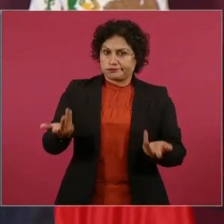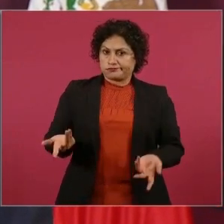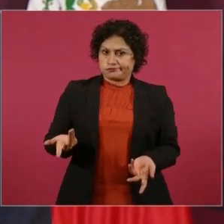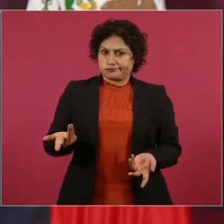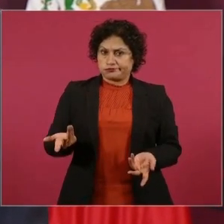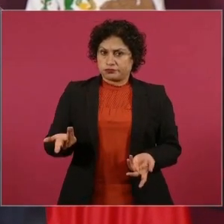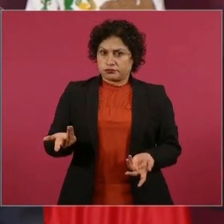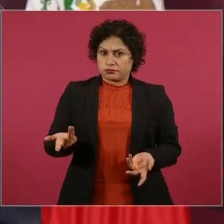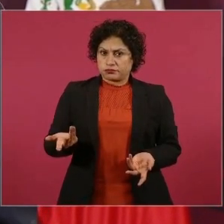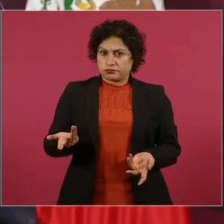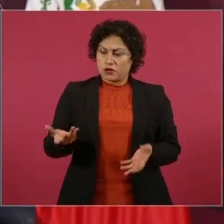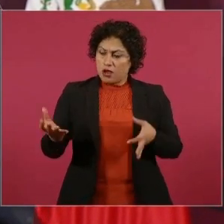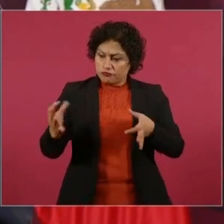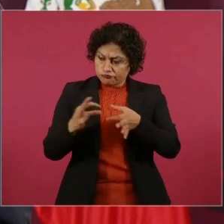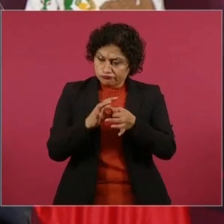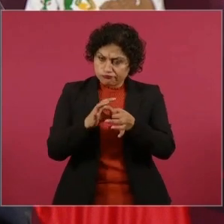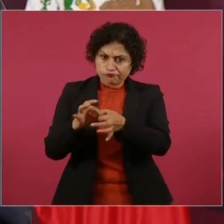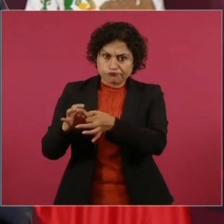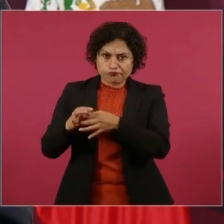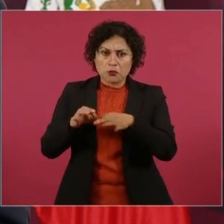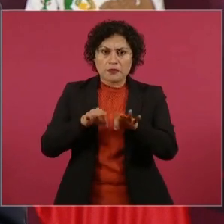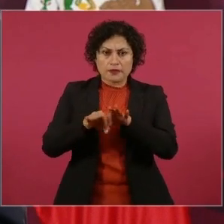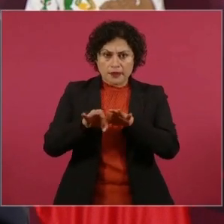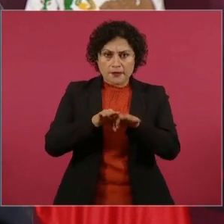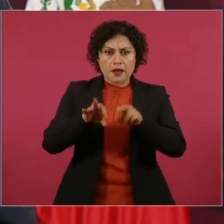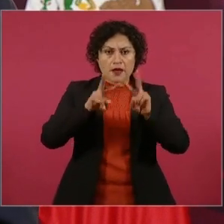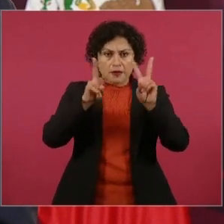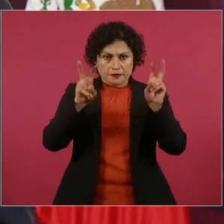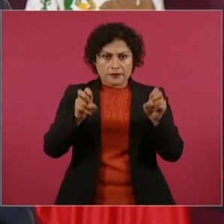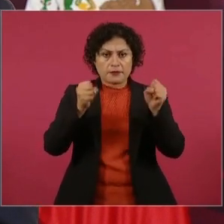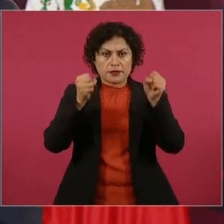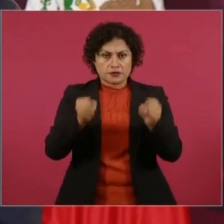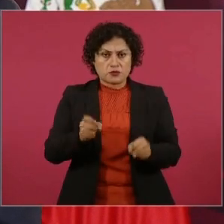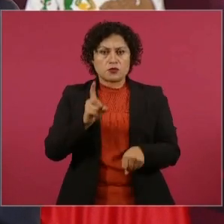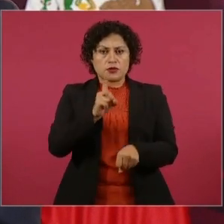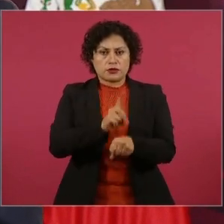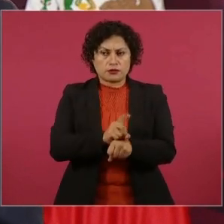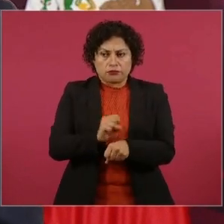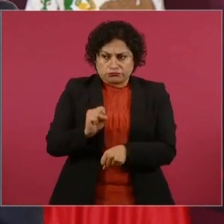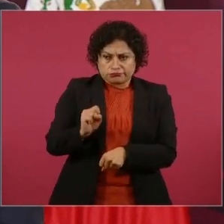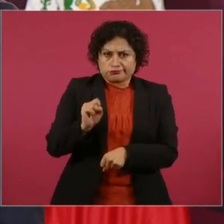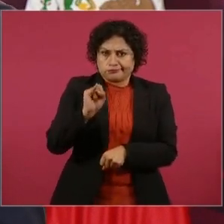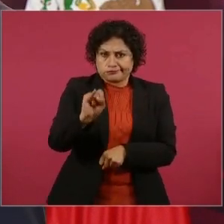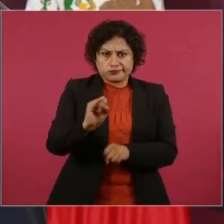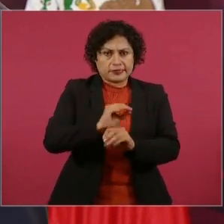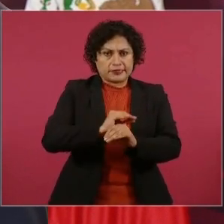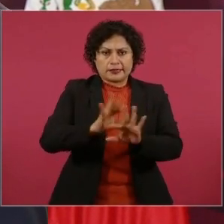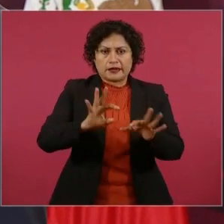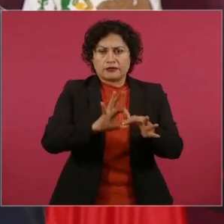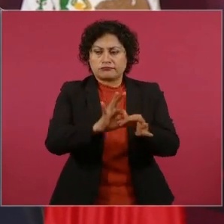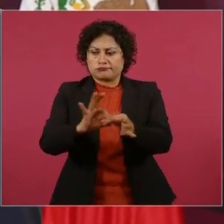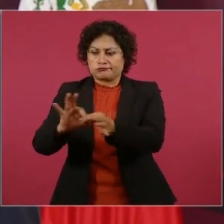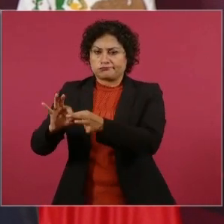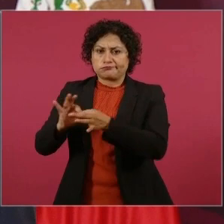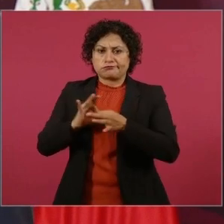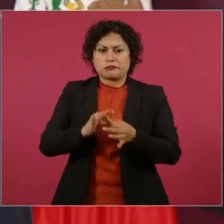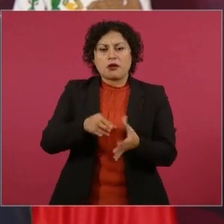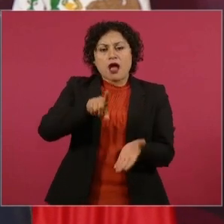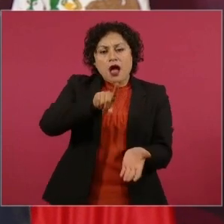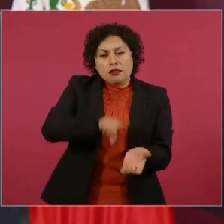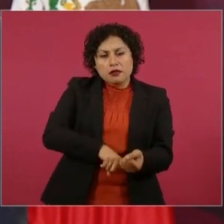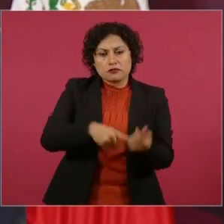es que sigamos trabajando juntos en materia de seguridad y lo vamos a hacer tenemos que hacer podemos tener difer